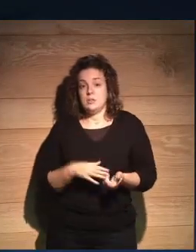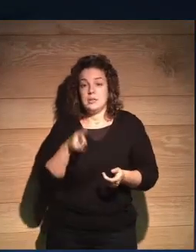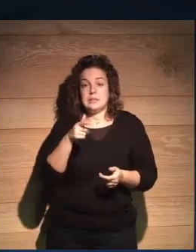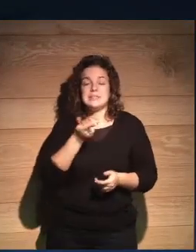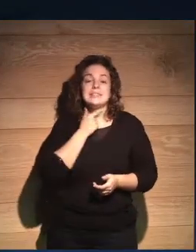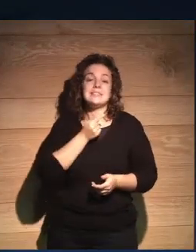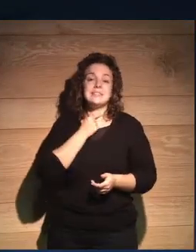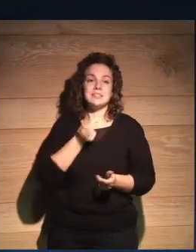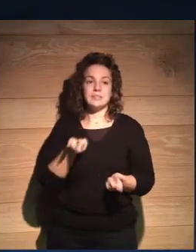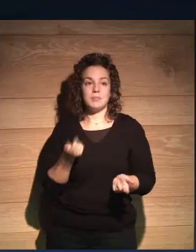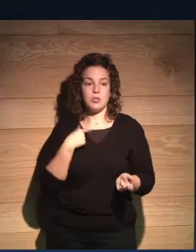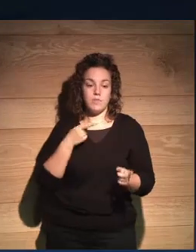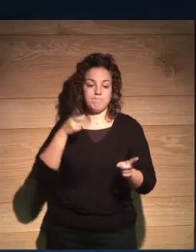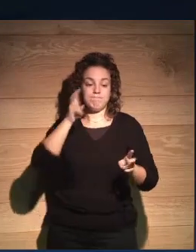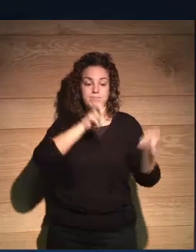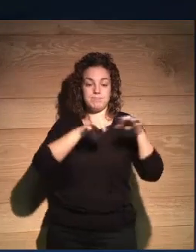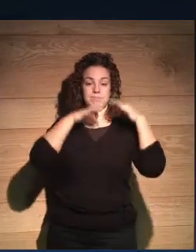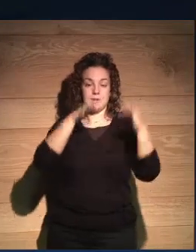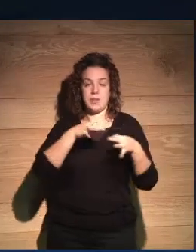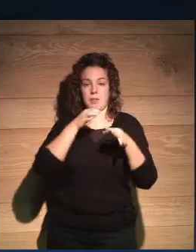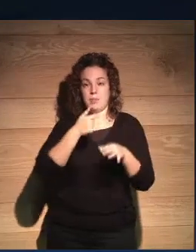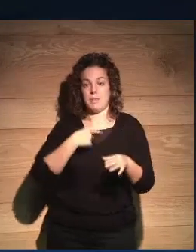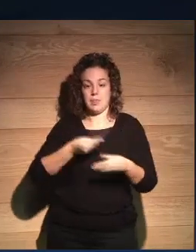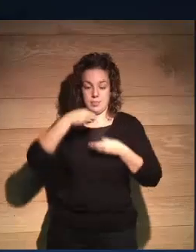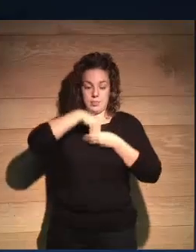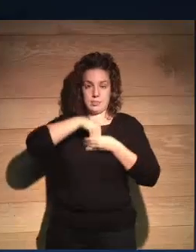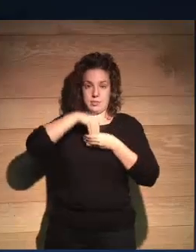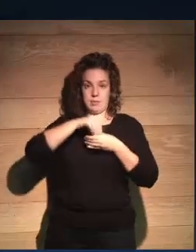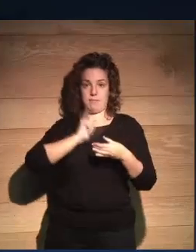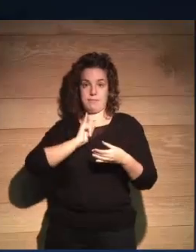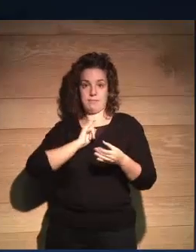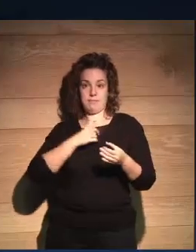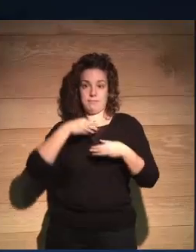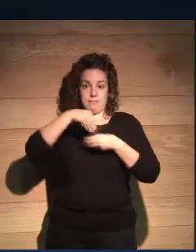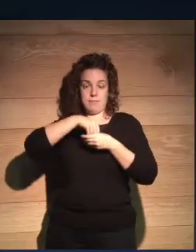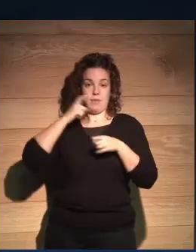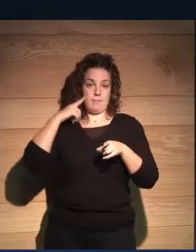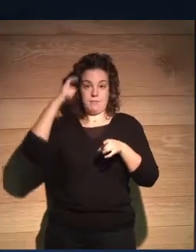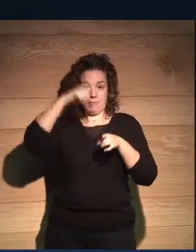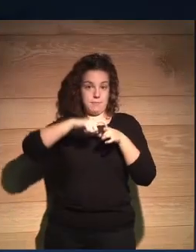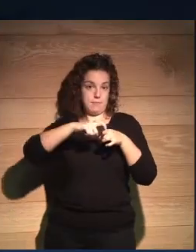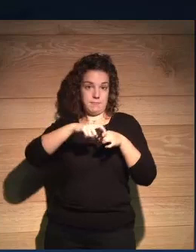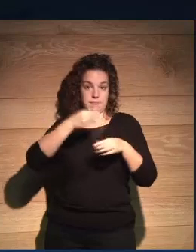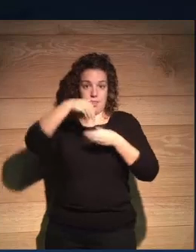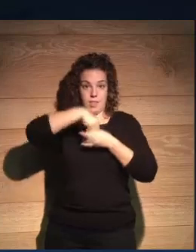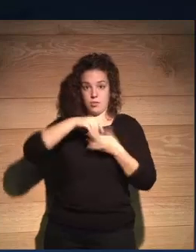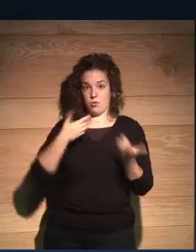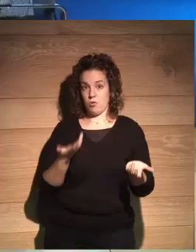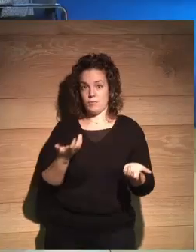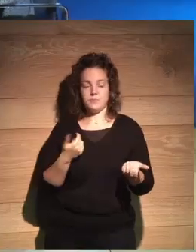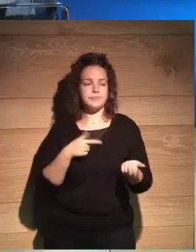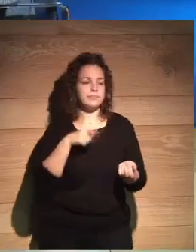esa chispa es lo que siempre he ido buscando. Además, forma parte de mí, de mi forma de ser, de mi personalidad. Si no estás siendo un impostor. Tú